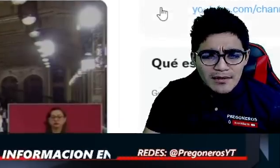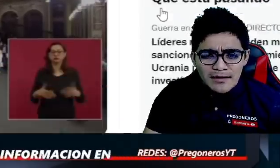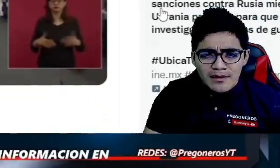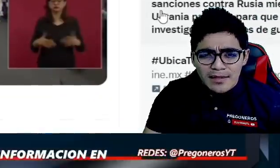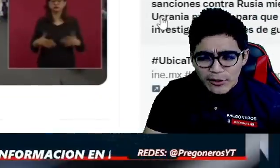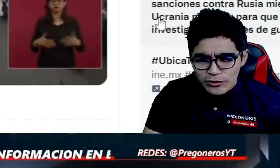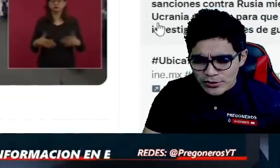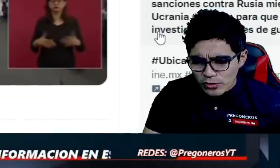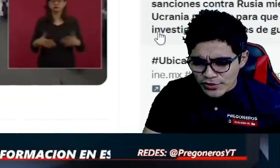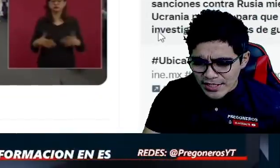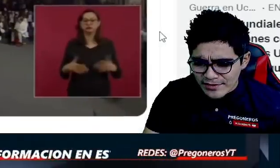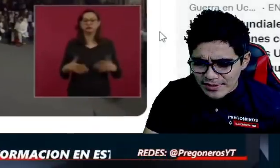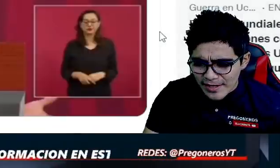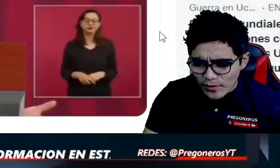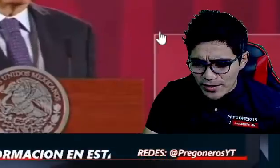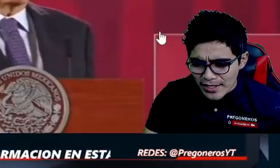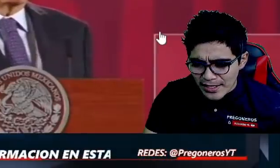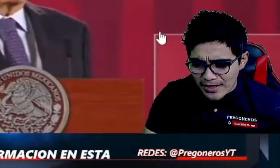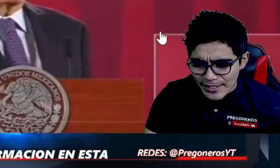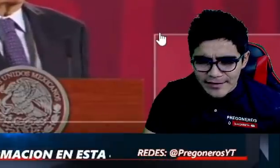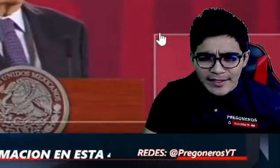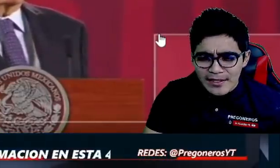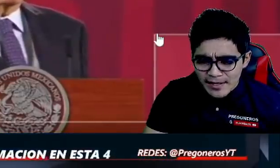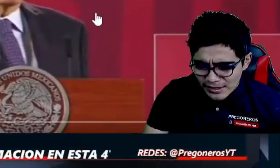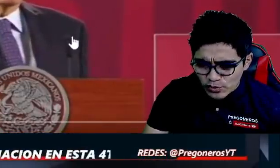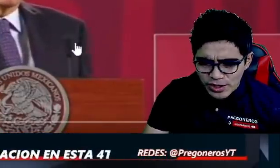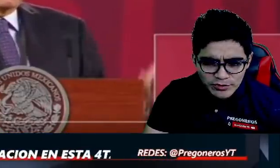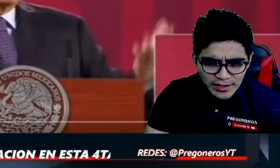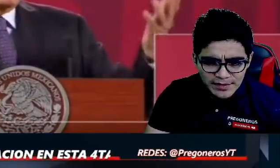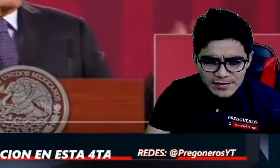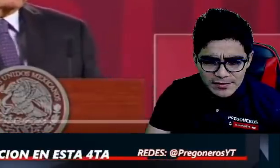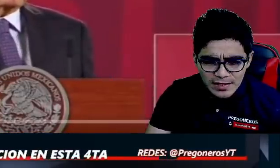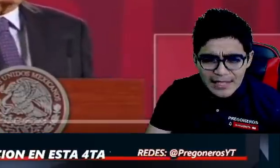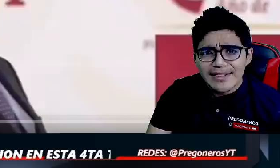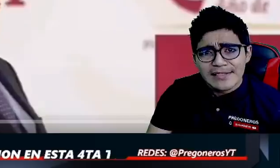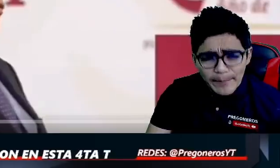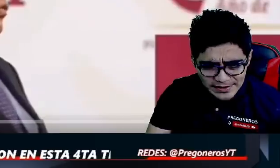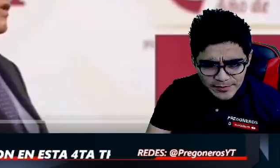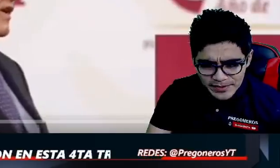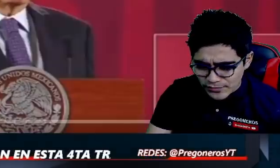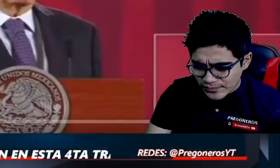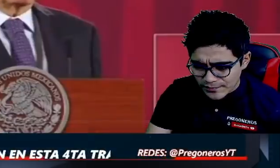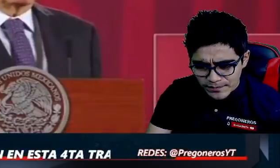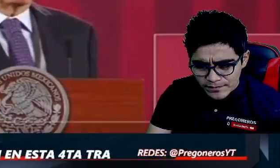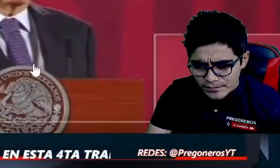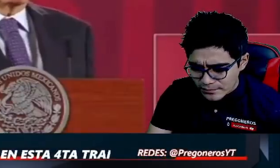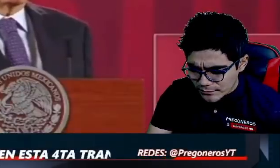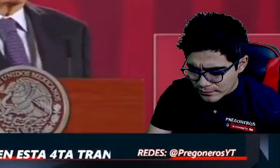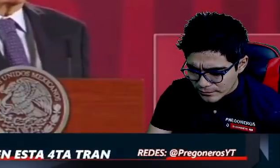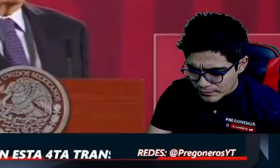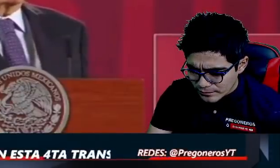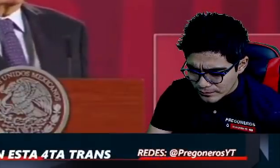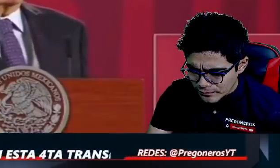cual, le contestó lo siguiente el día de hoy en la mañanera. Escuchen ustedes, ante esta participación.